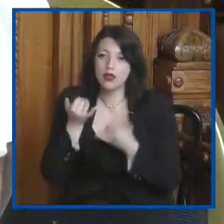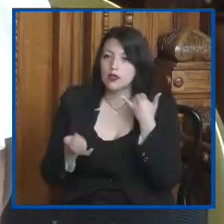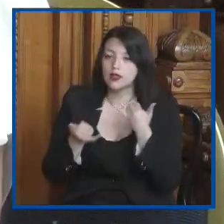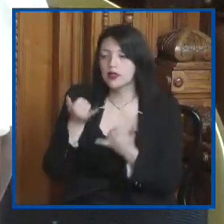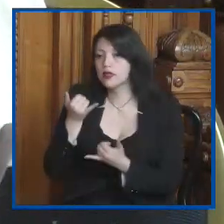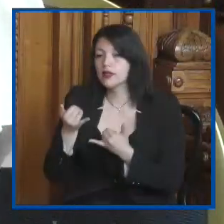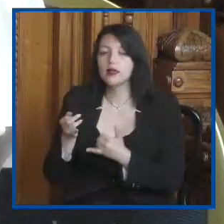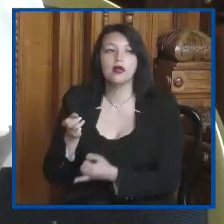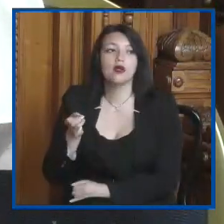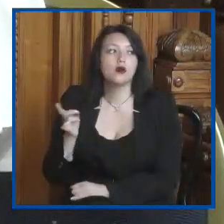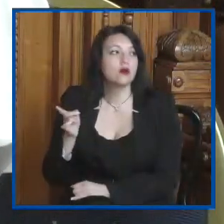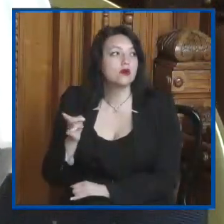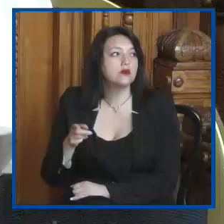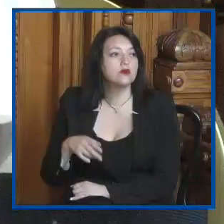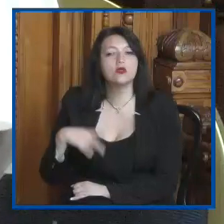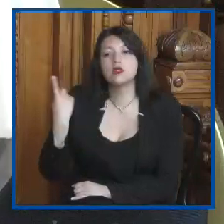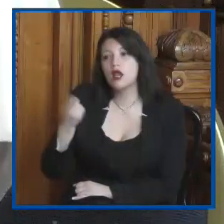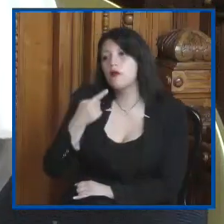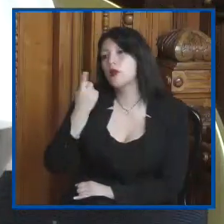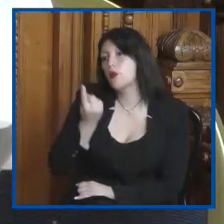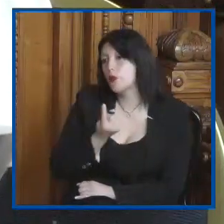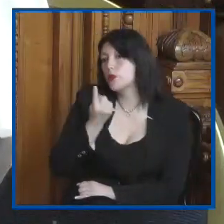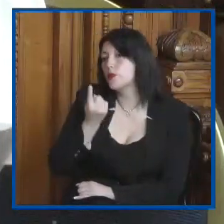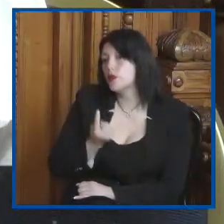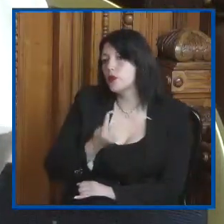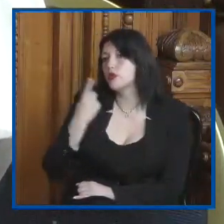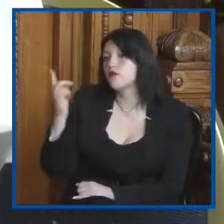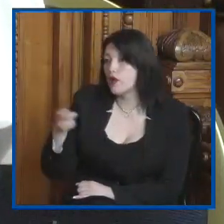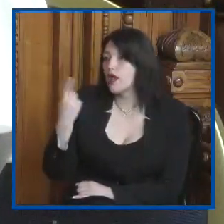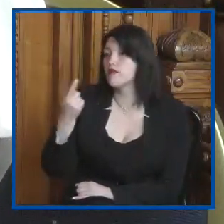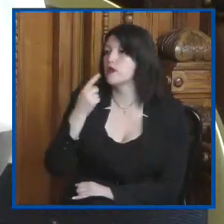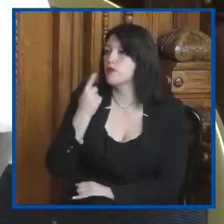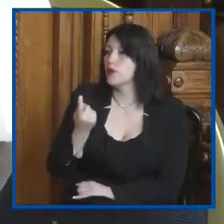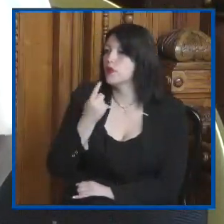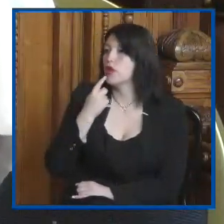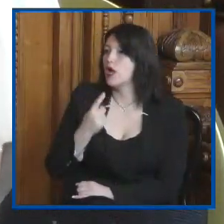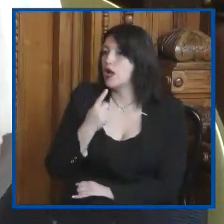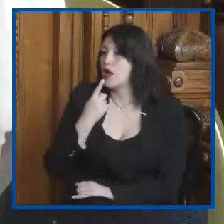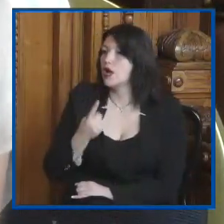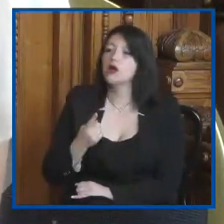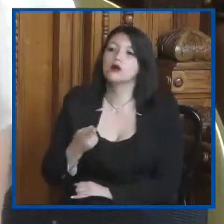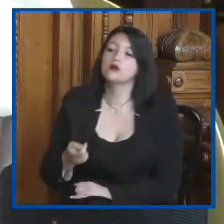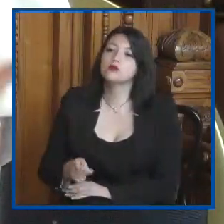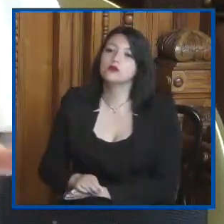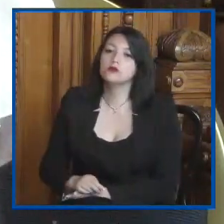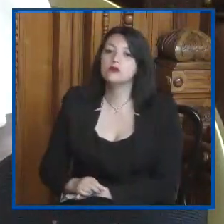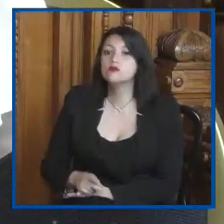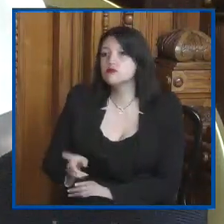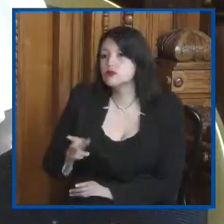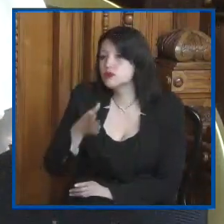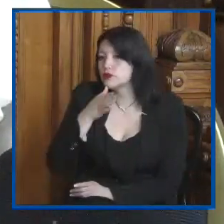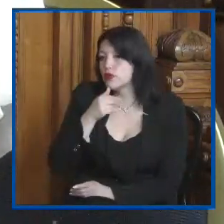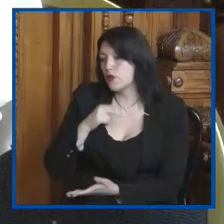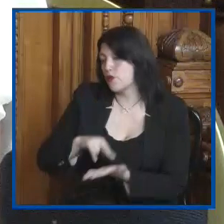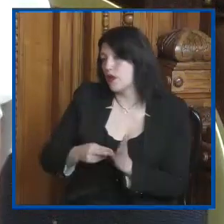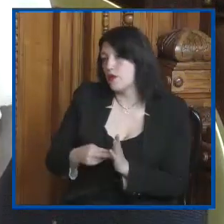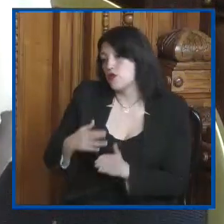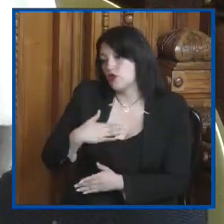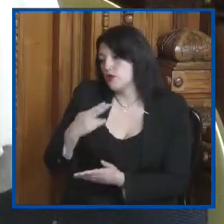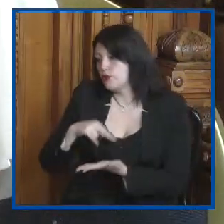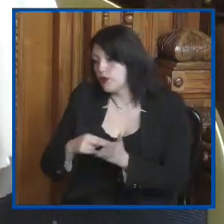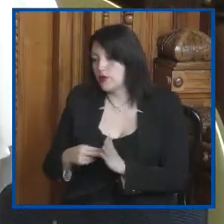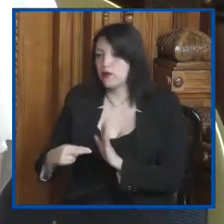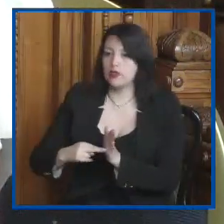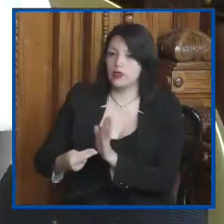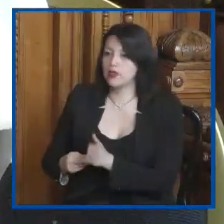es el llamado es, bueno, entonces te consulto y se cuelgan a consultarte cosas de que tenés que hacer, o entonces yo tengo un problema porque toda la gente tiene problemas, entonces,